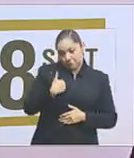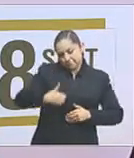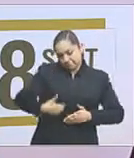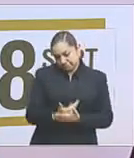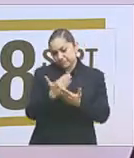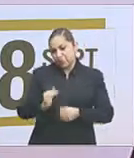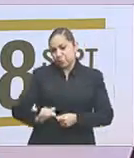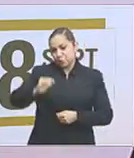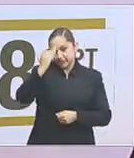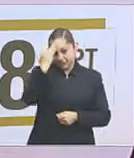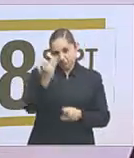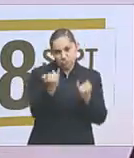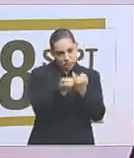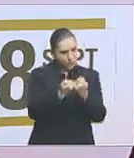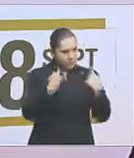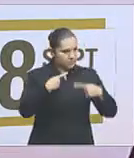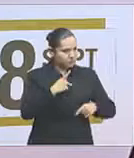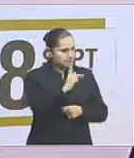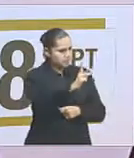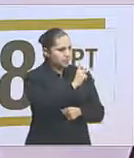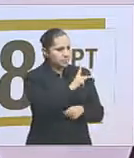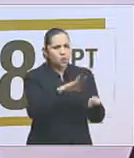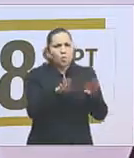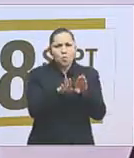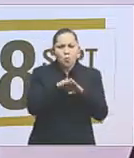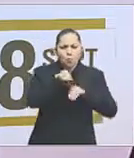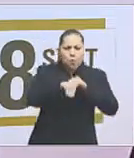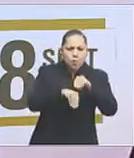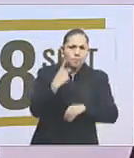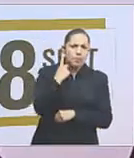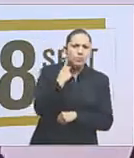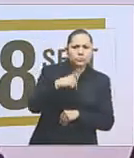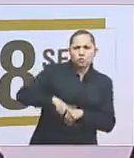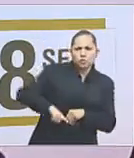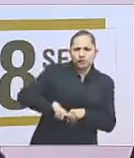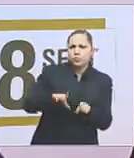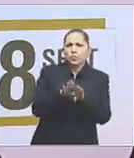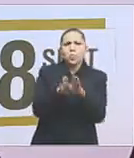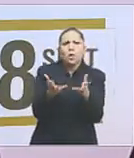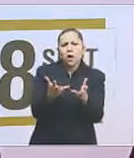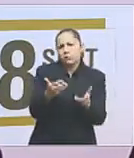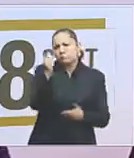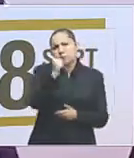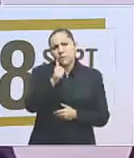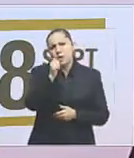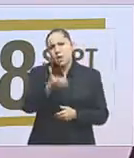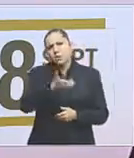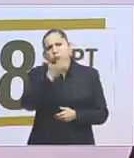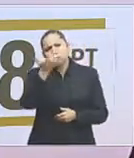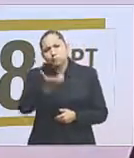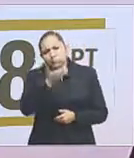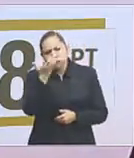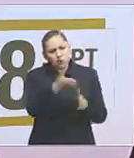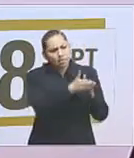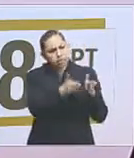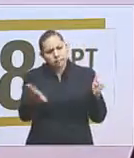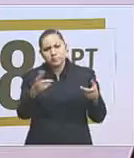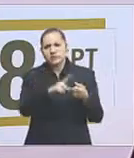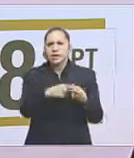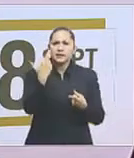que nos formamos haciendo política a través de los medios de comunicación tradicionales y de la interacción en